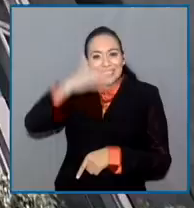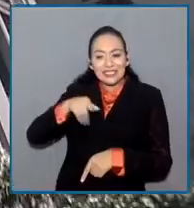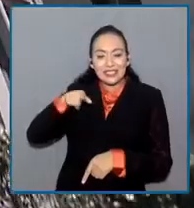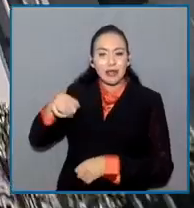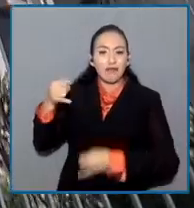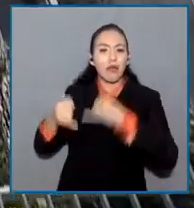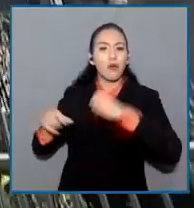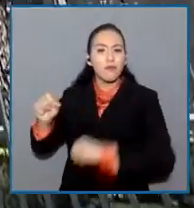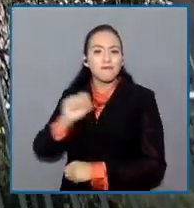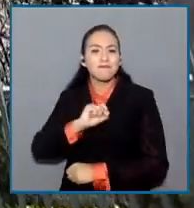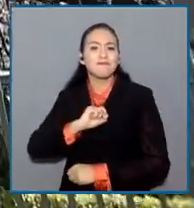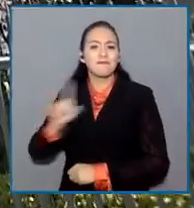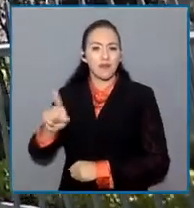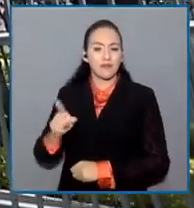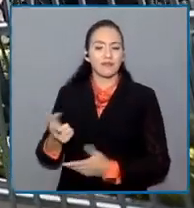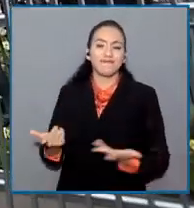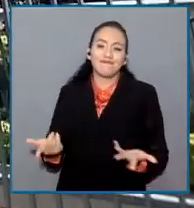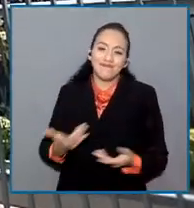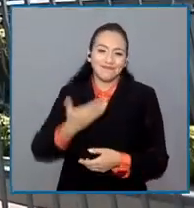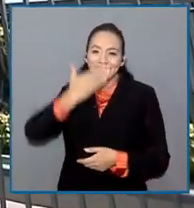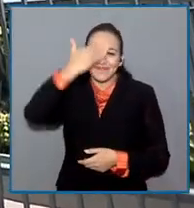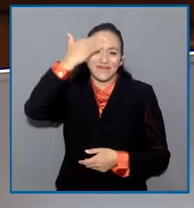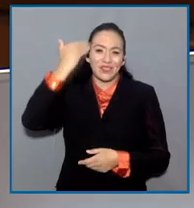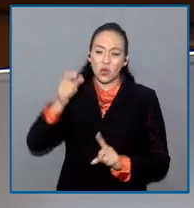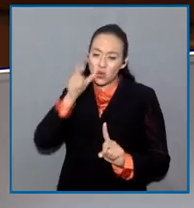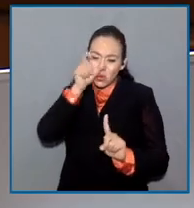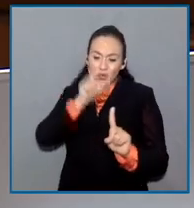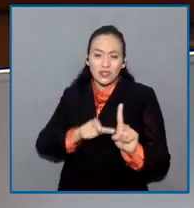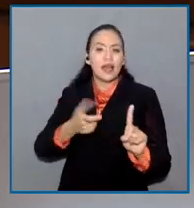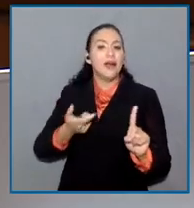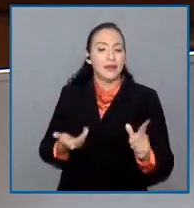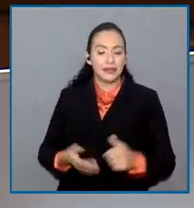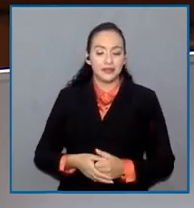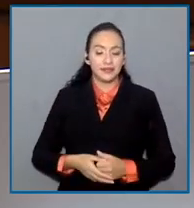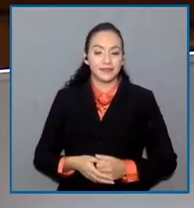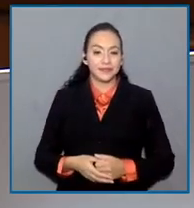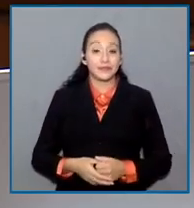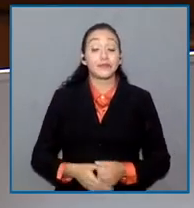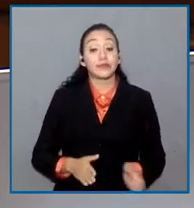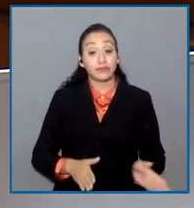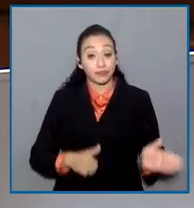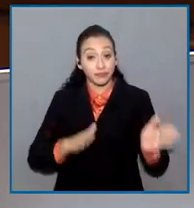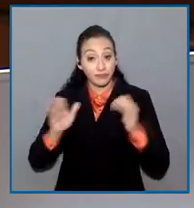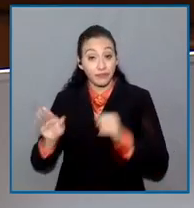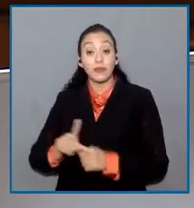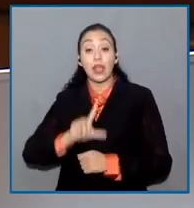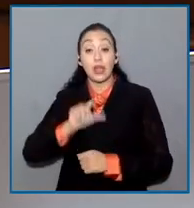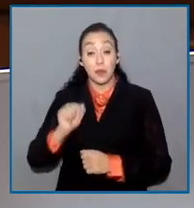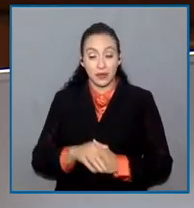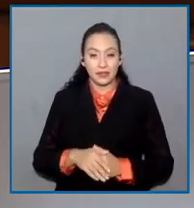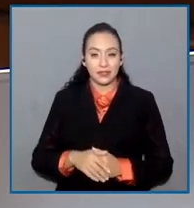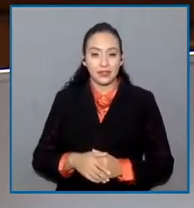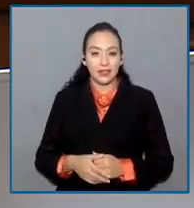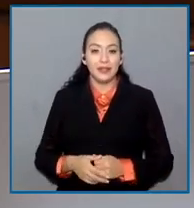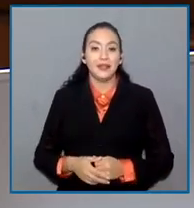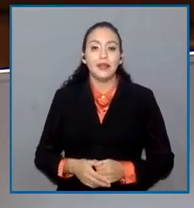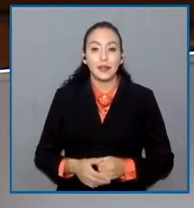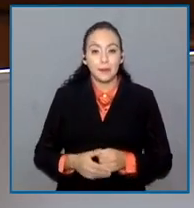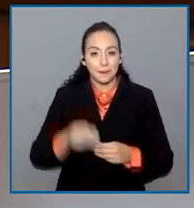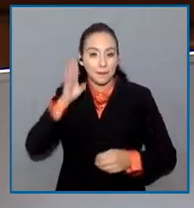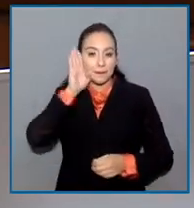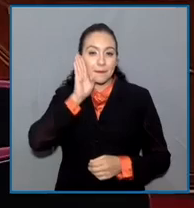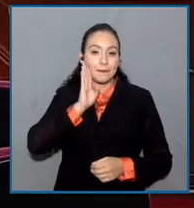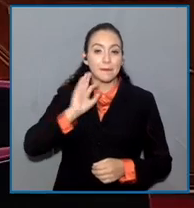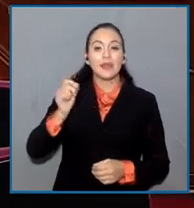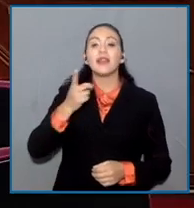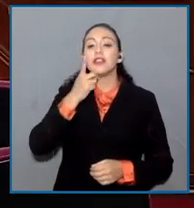para determinar su responsabilidad administrativa. Por otra parte, el ministro ponente explica que, ante la